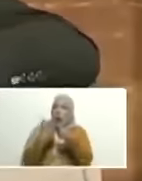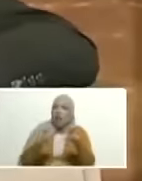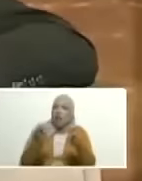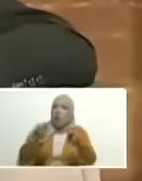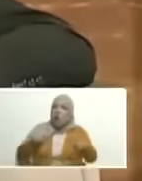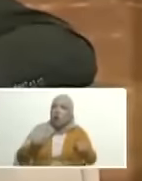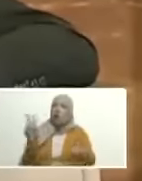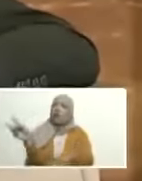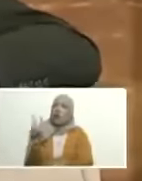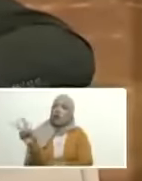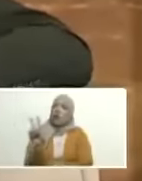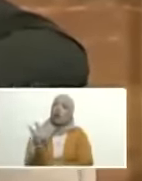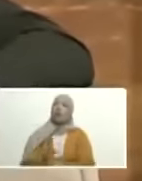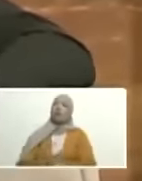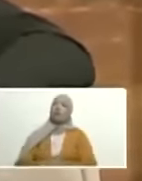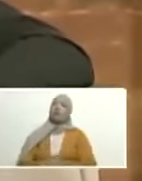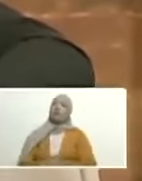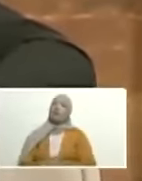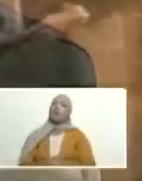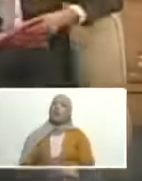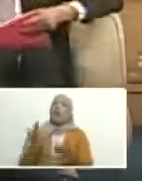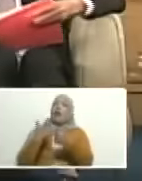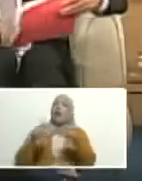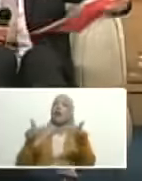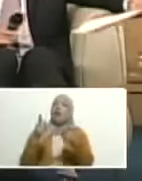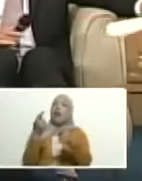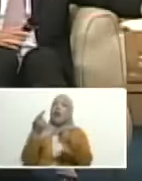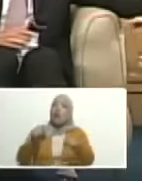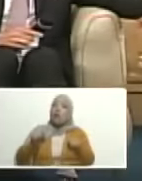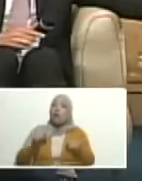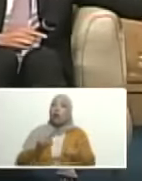sanciones. Libre de sanciones.